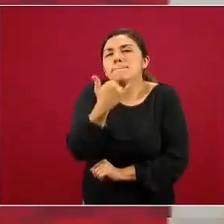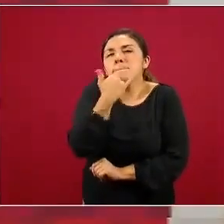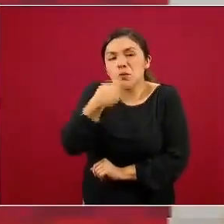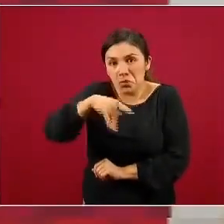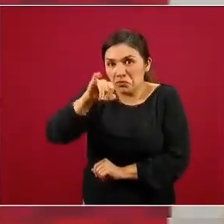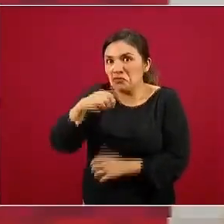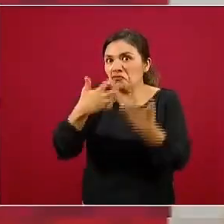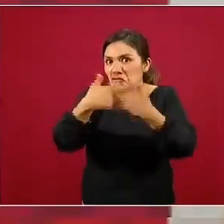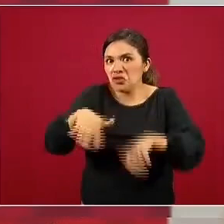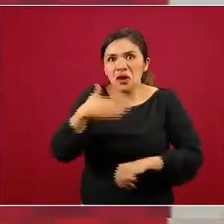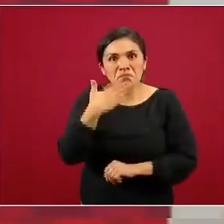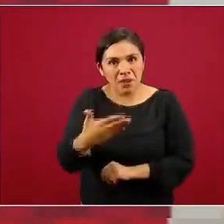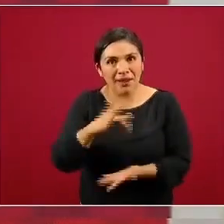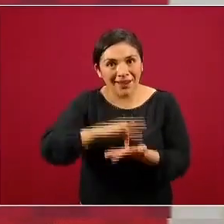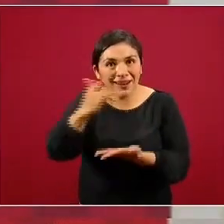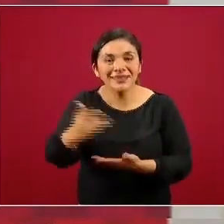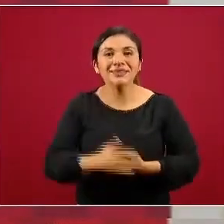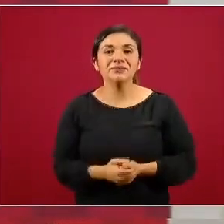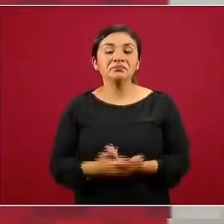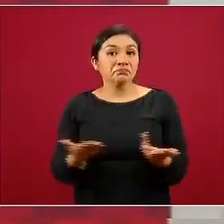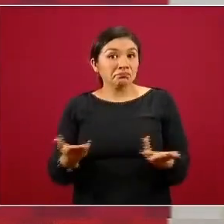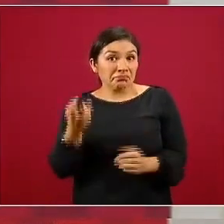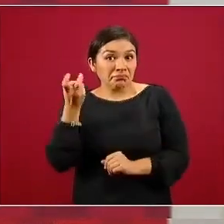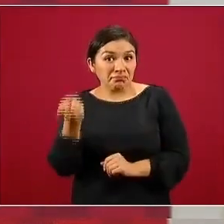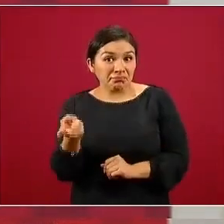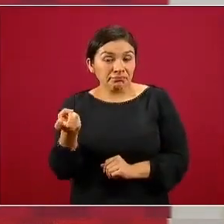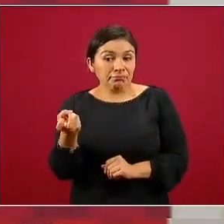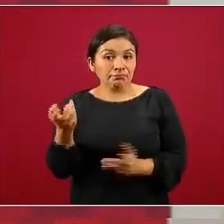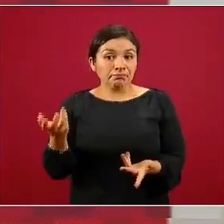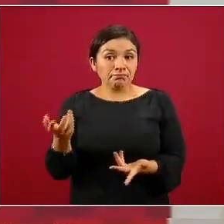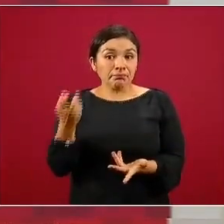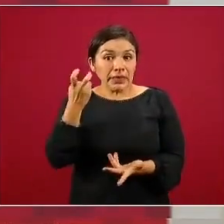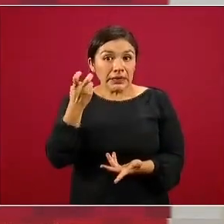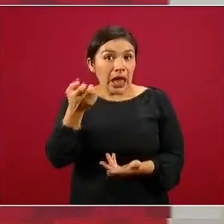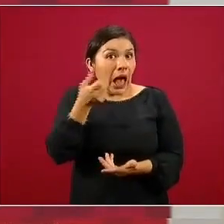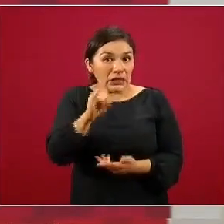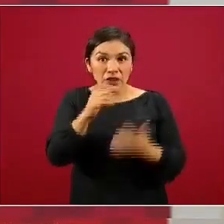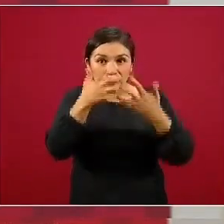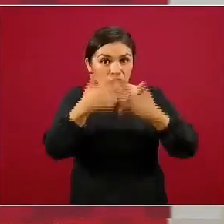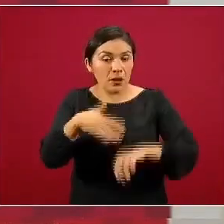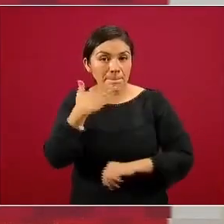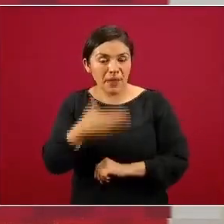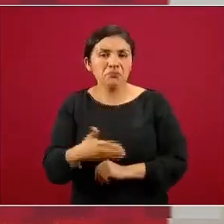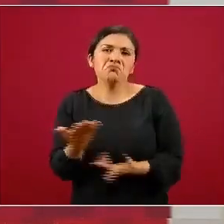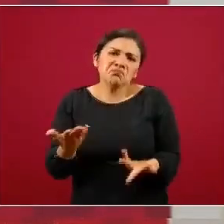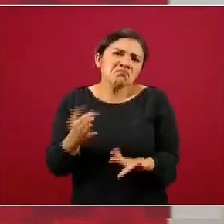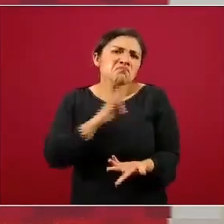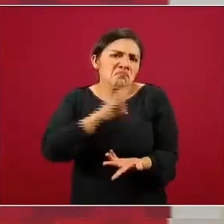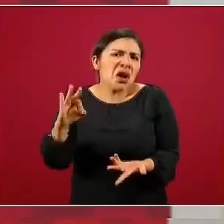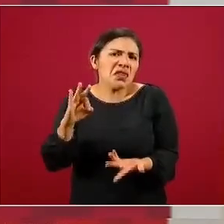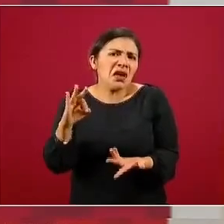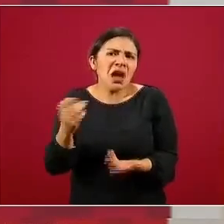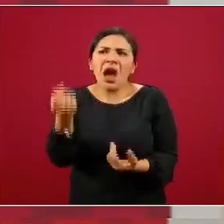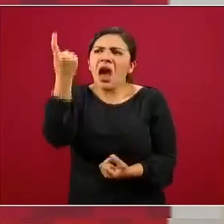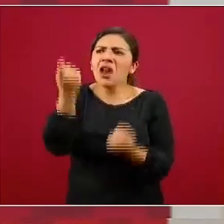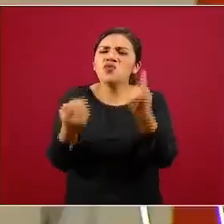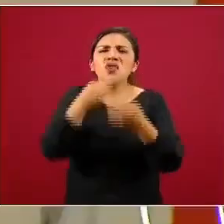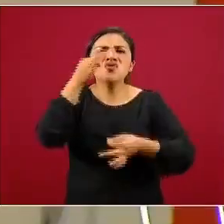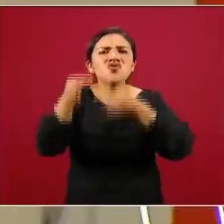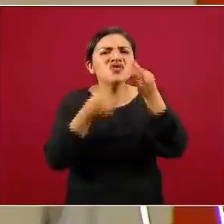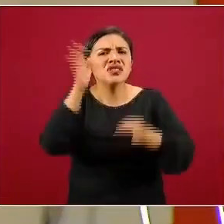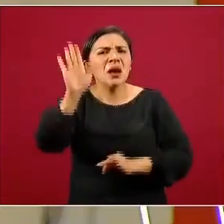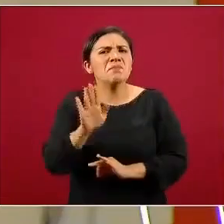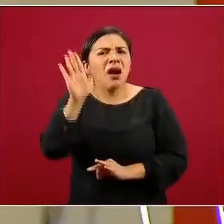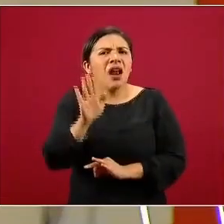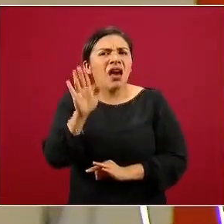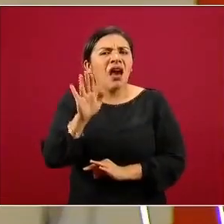pero funciona muy bien. Y este es uno de los mecanismos. En algún momento, en algunas noticias